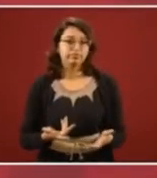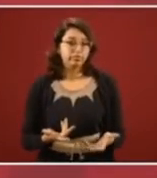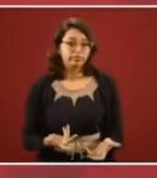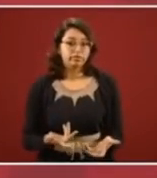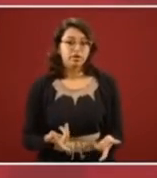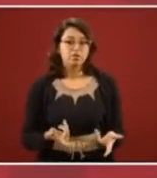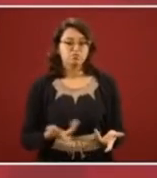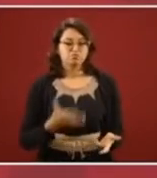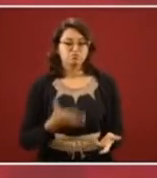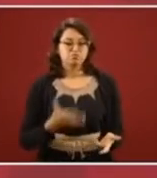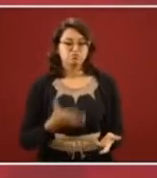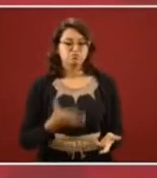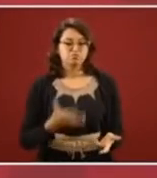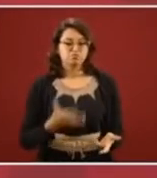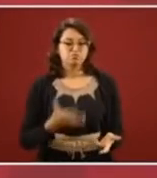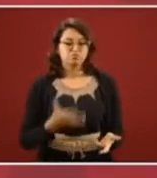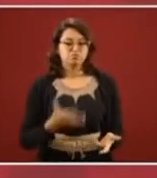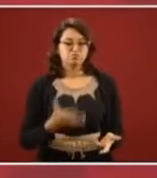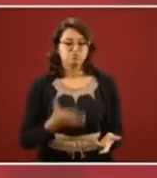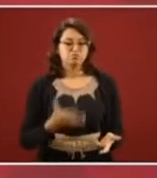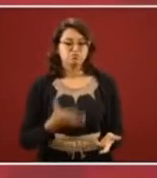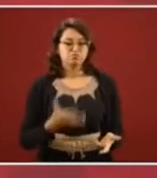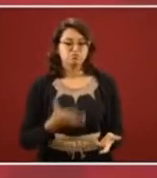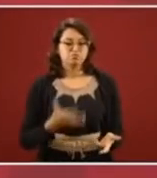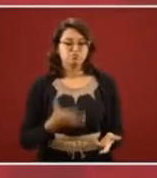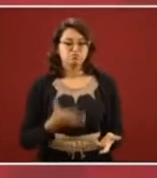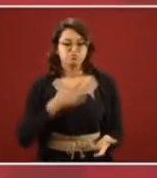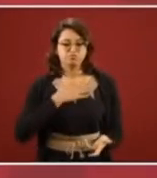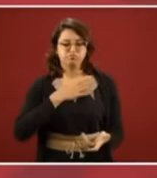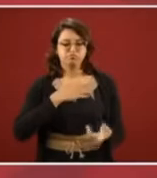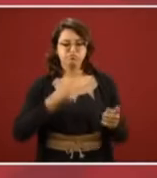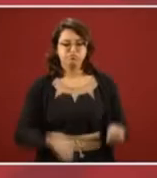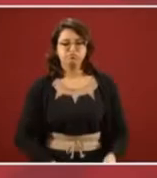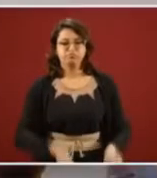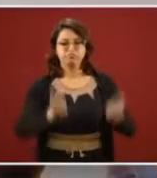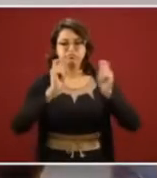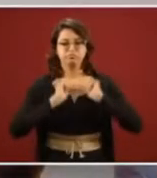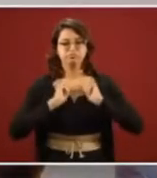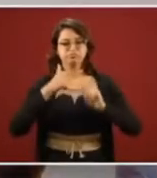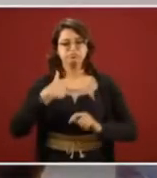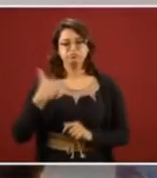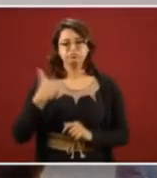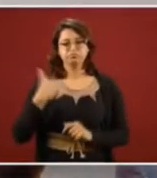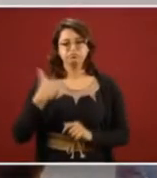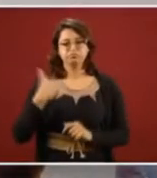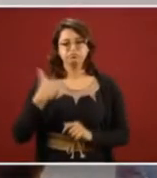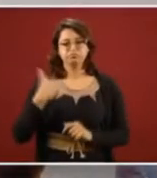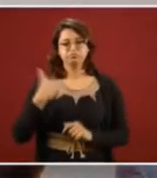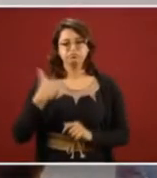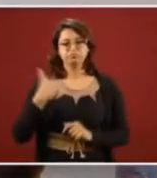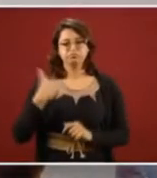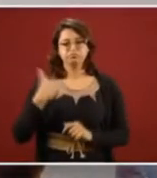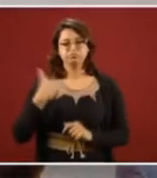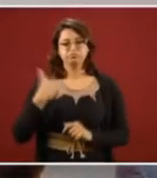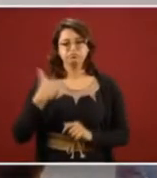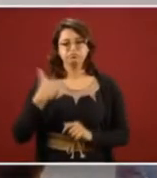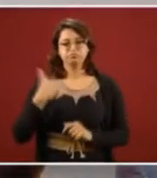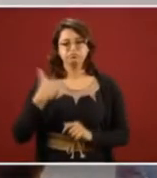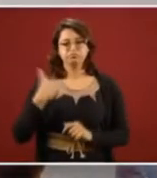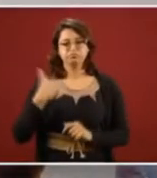autonombró gisèle freund estaba antes serenísima jess